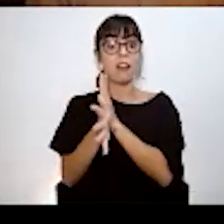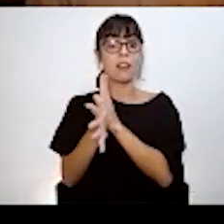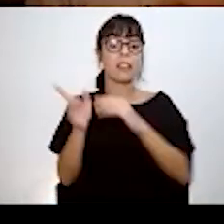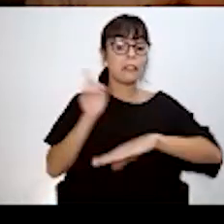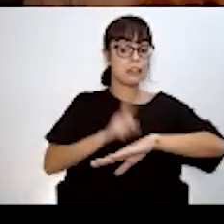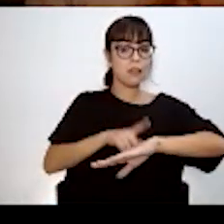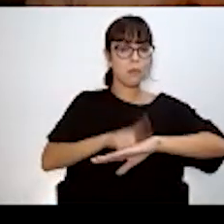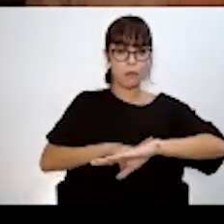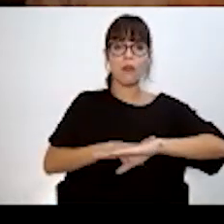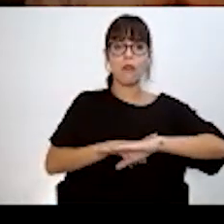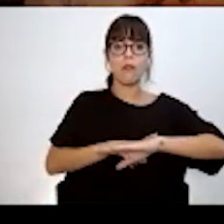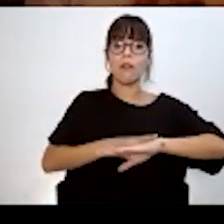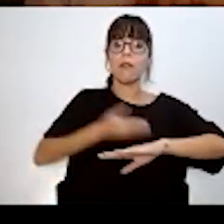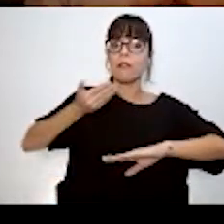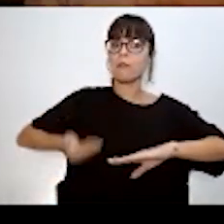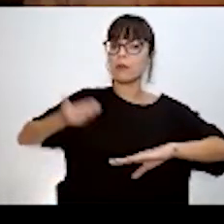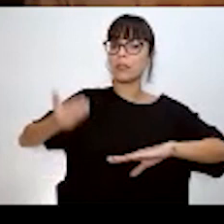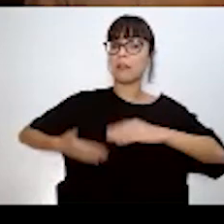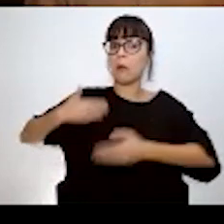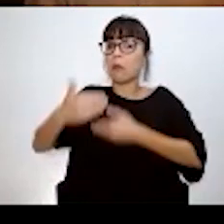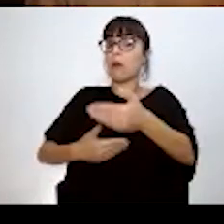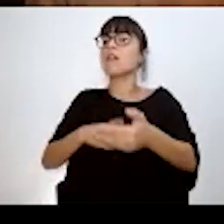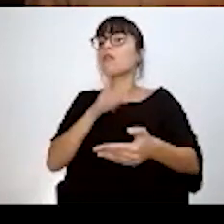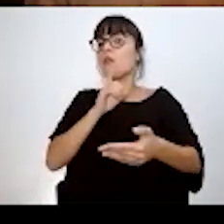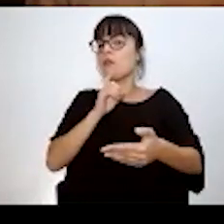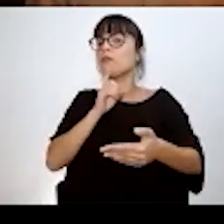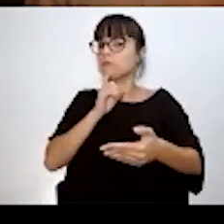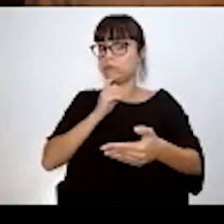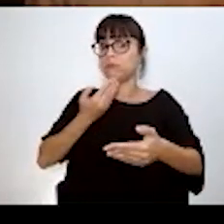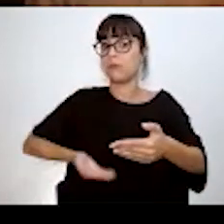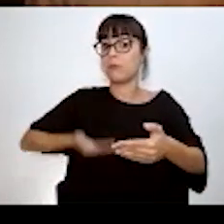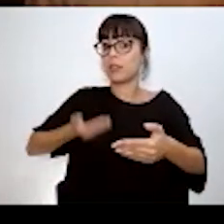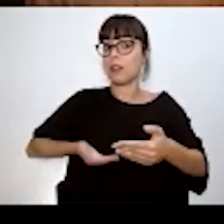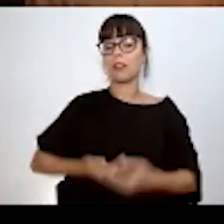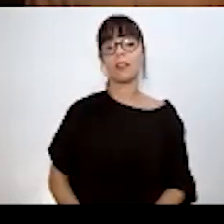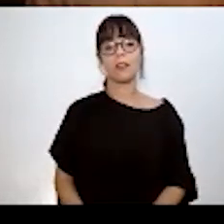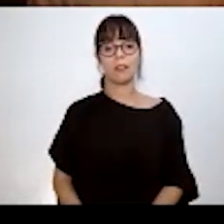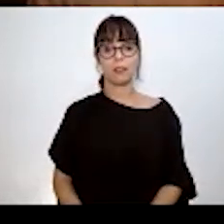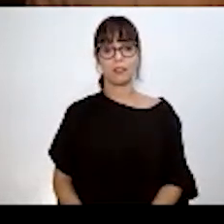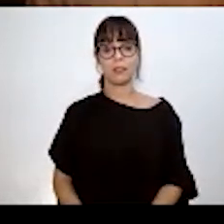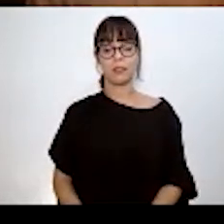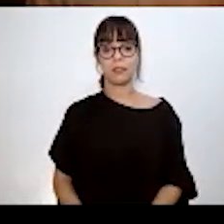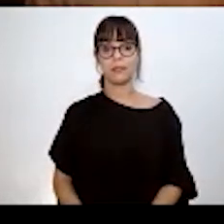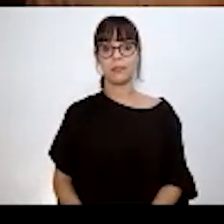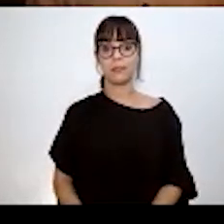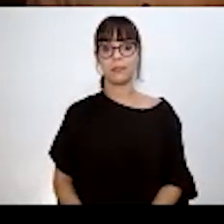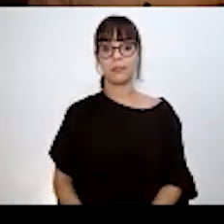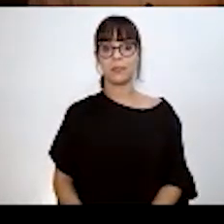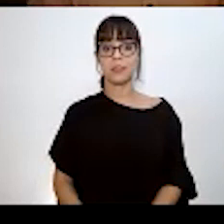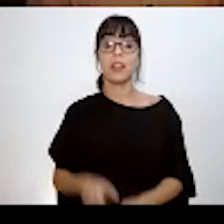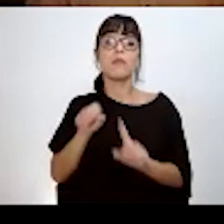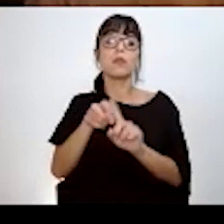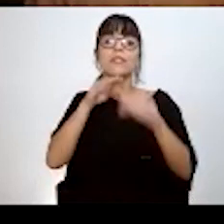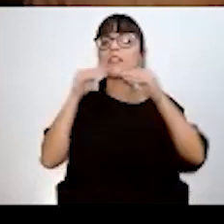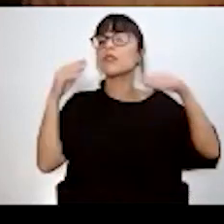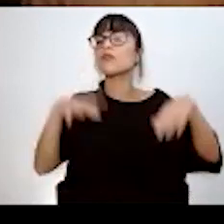tiempo es un fenómeno, o una dimensión de carácter histórico al que tenemos que dar un